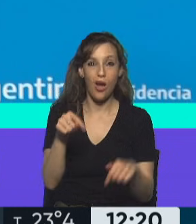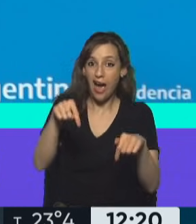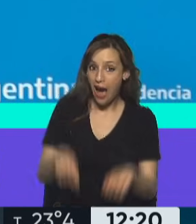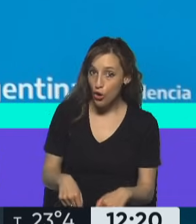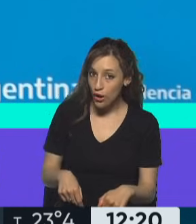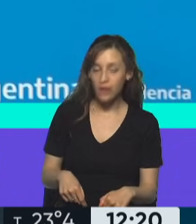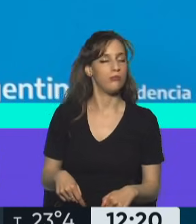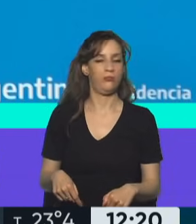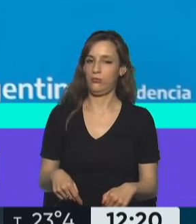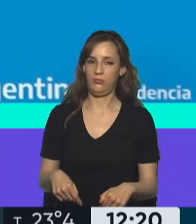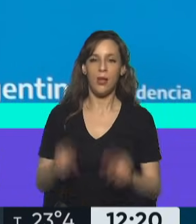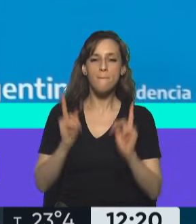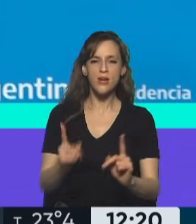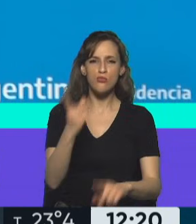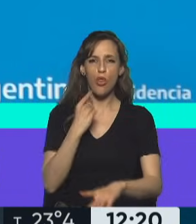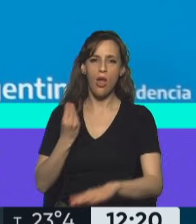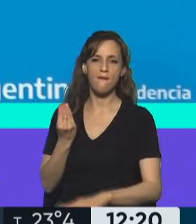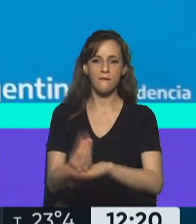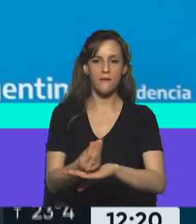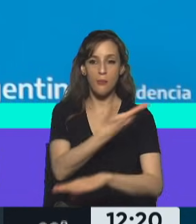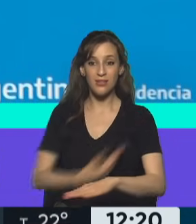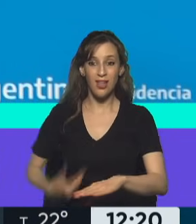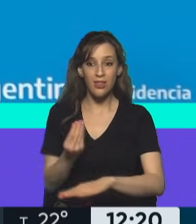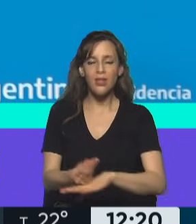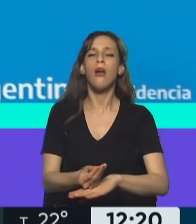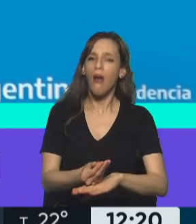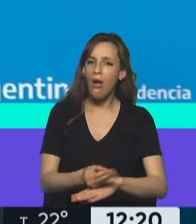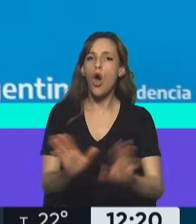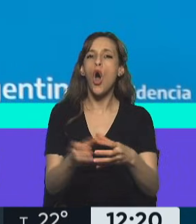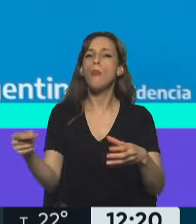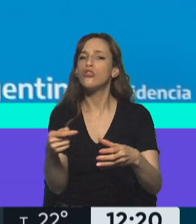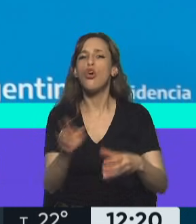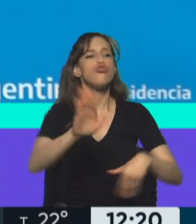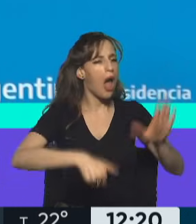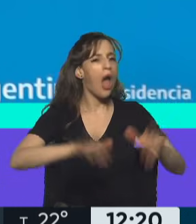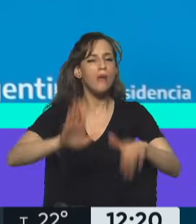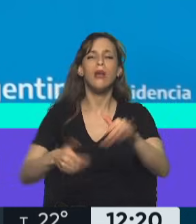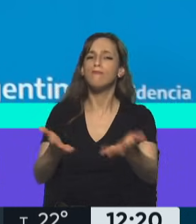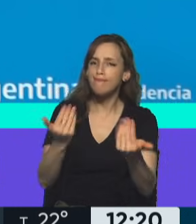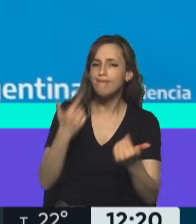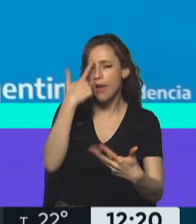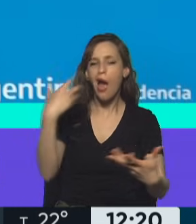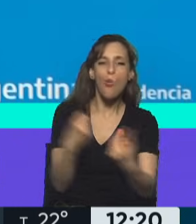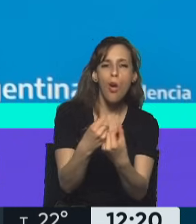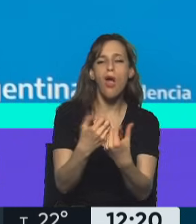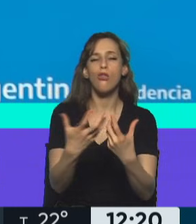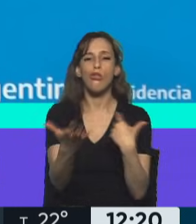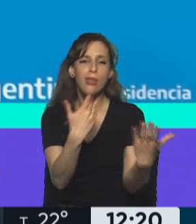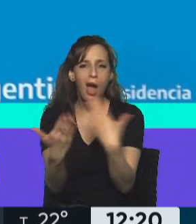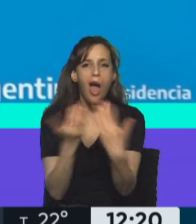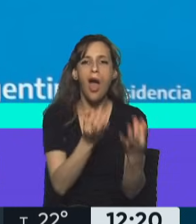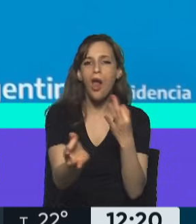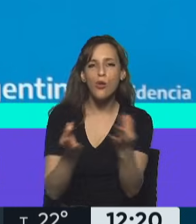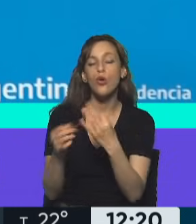que asumió, convocó a la oposición al diálogo, convocó a la oposición al acuerdo. En los primeros meses de la pandemia, ustedes lo saben bien porque concurrían a las conferencias de